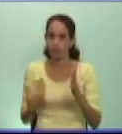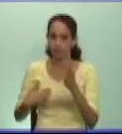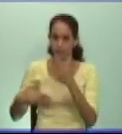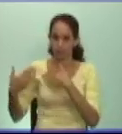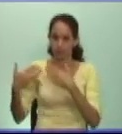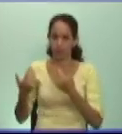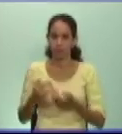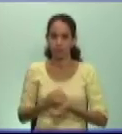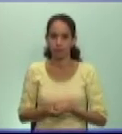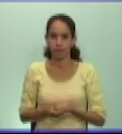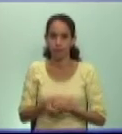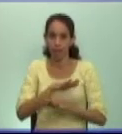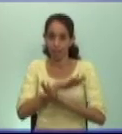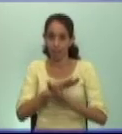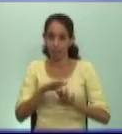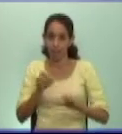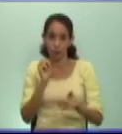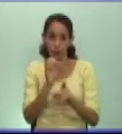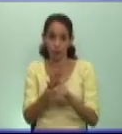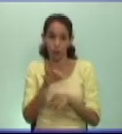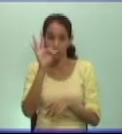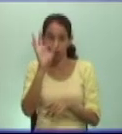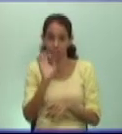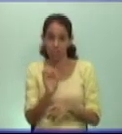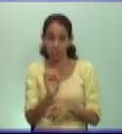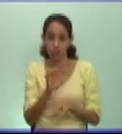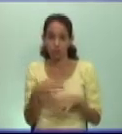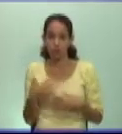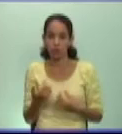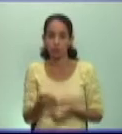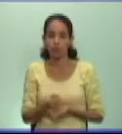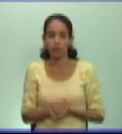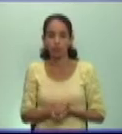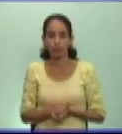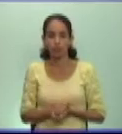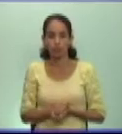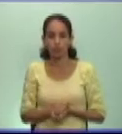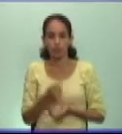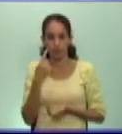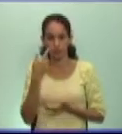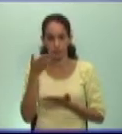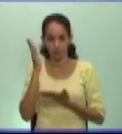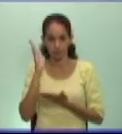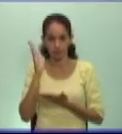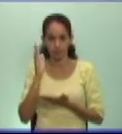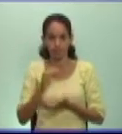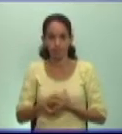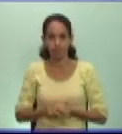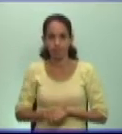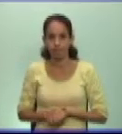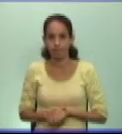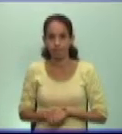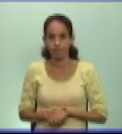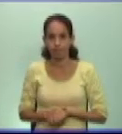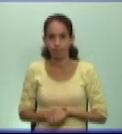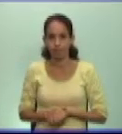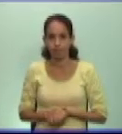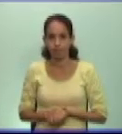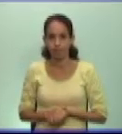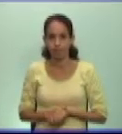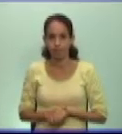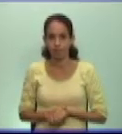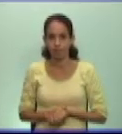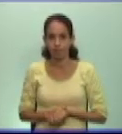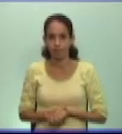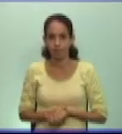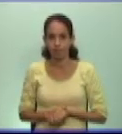contenido. Ya en la década del 80, bueno, gobiernos y el arribo de poderes populares a estos países, Nicaragua